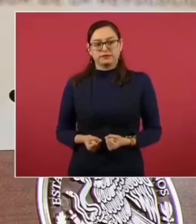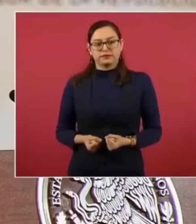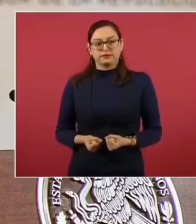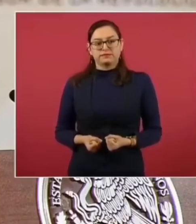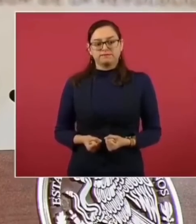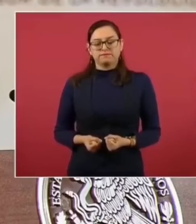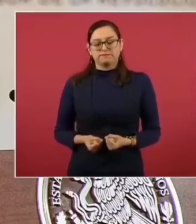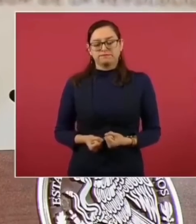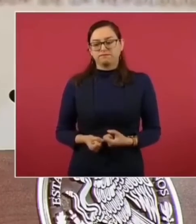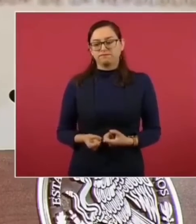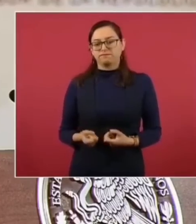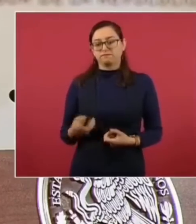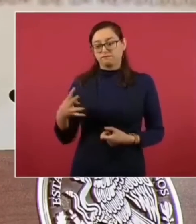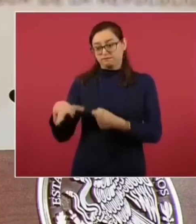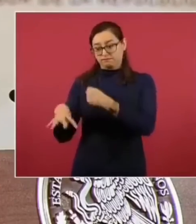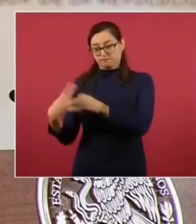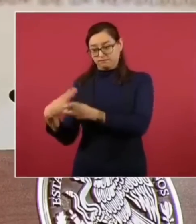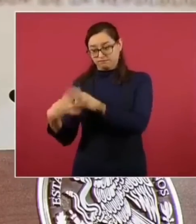herido,